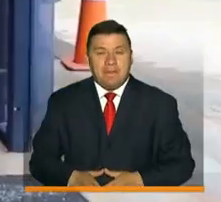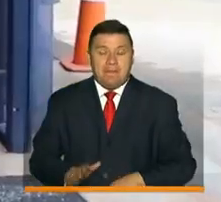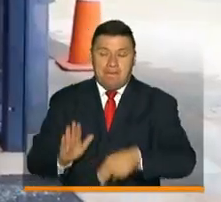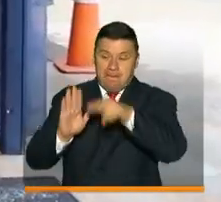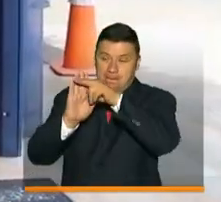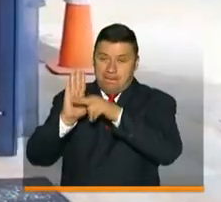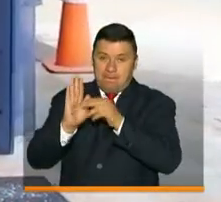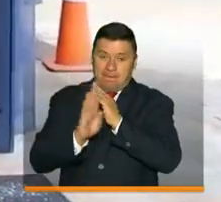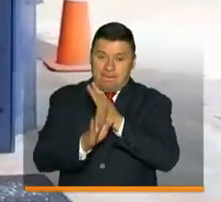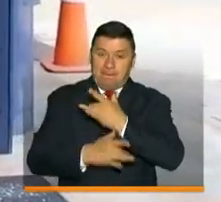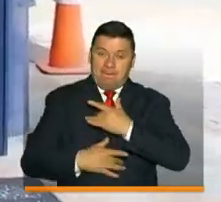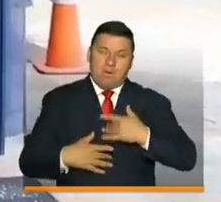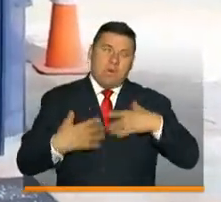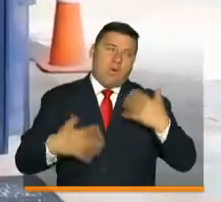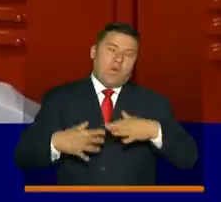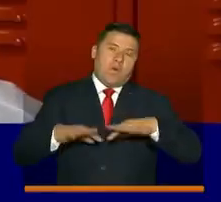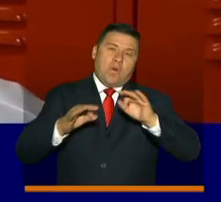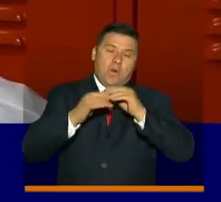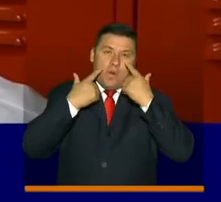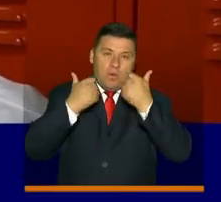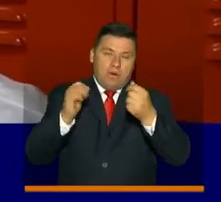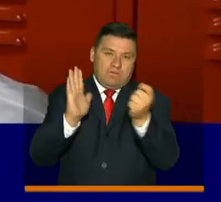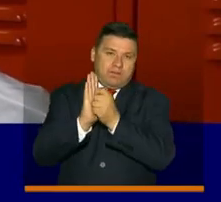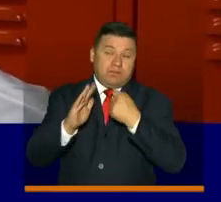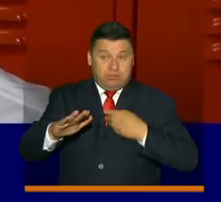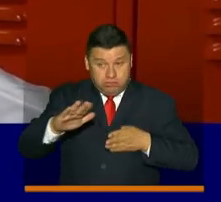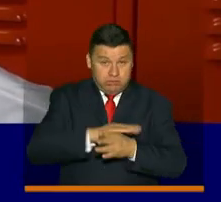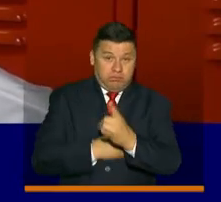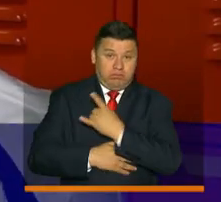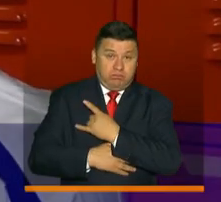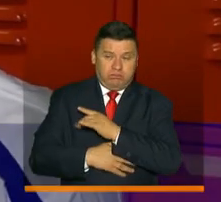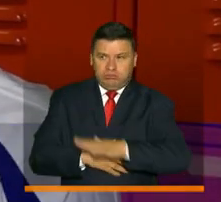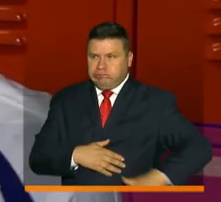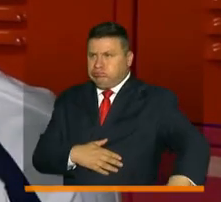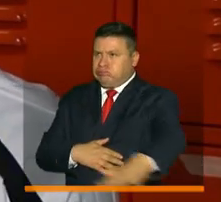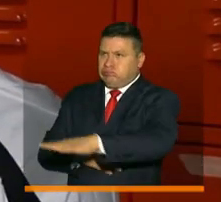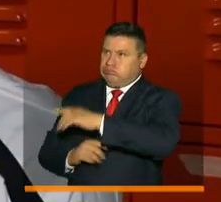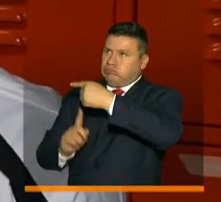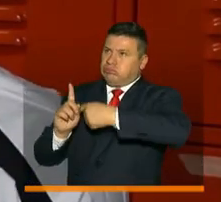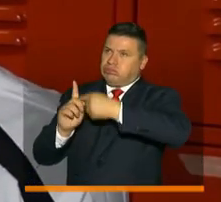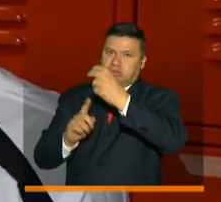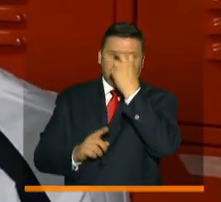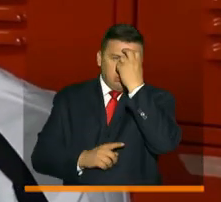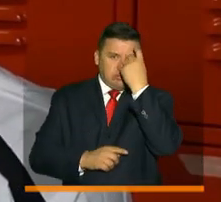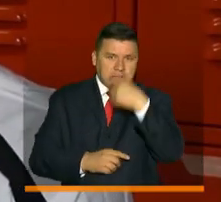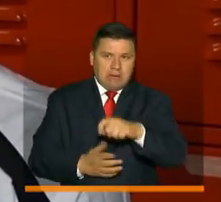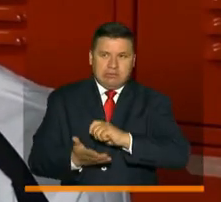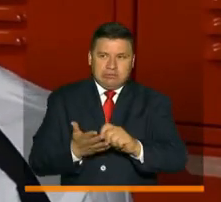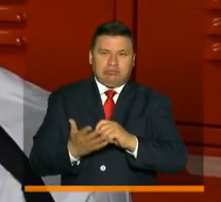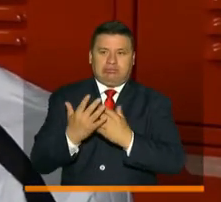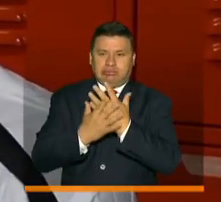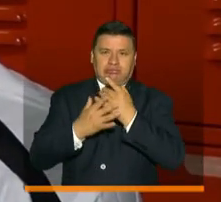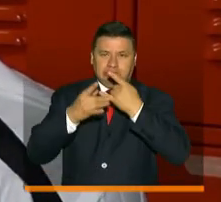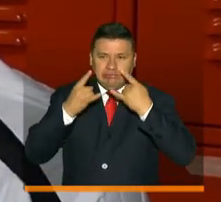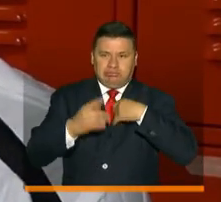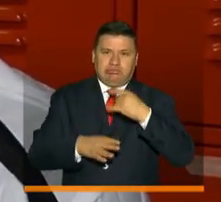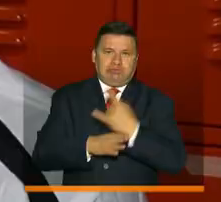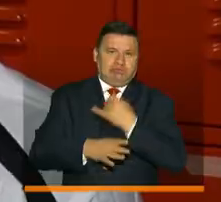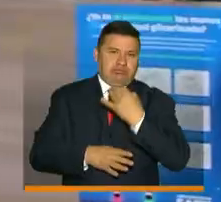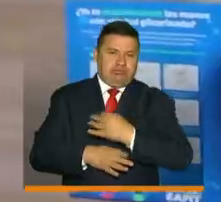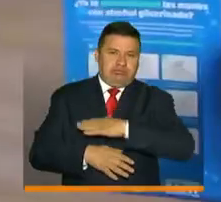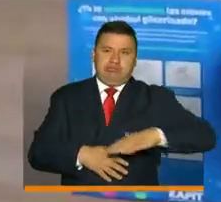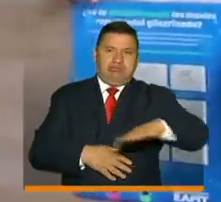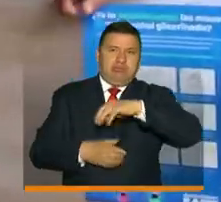protocolos de bioseguridad han estado muy buenos desde que entré, la toma de temperatura, las estaciones que hay por